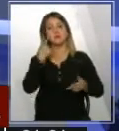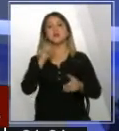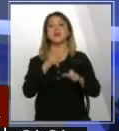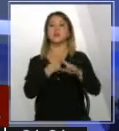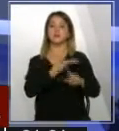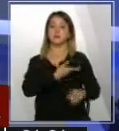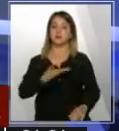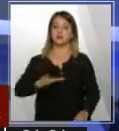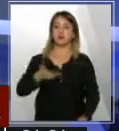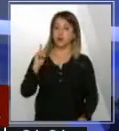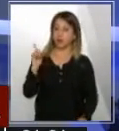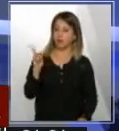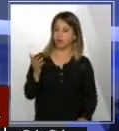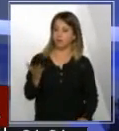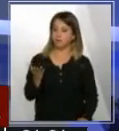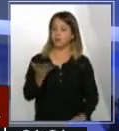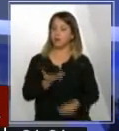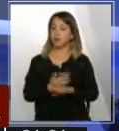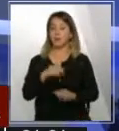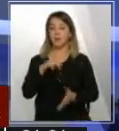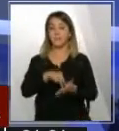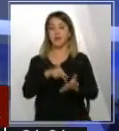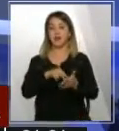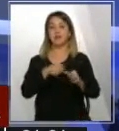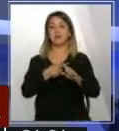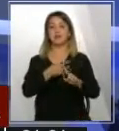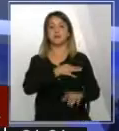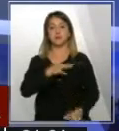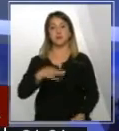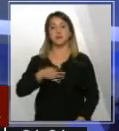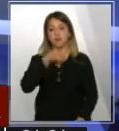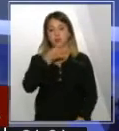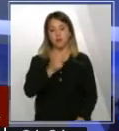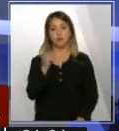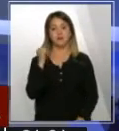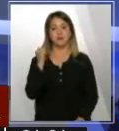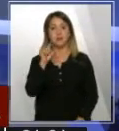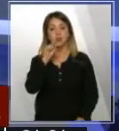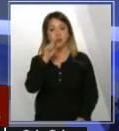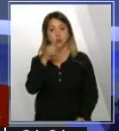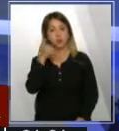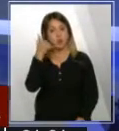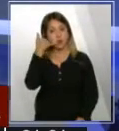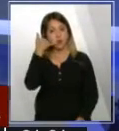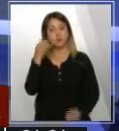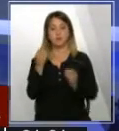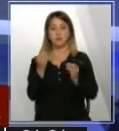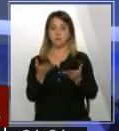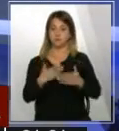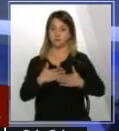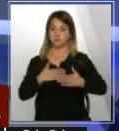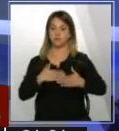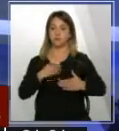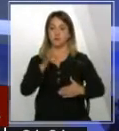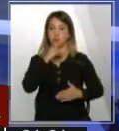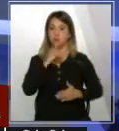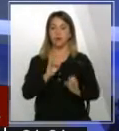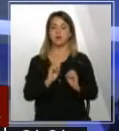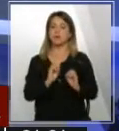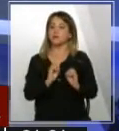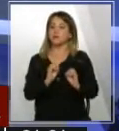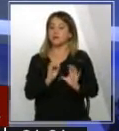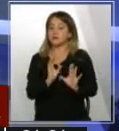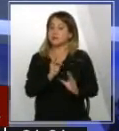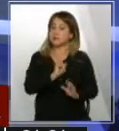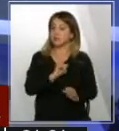Lagos. Por lo pronto habrá que esperar, porque el exministro dijo ayer en su cuenta en Twitter que por su parte no hay novedades. Claro, esto lo dijo,